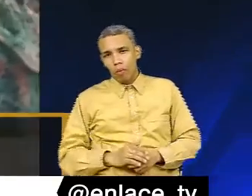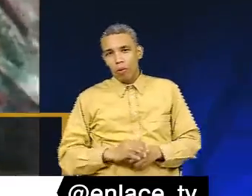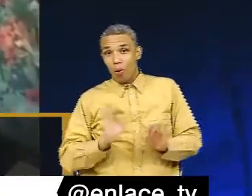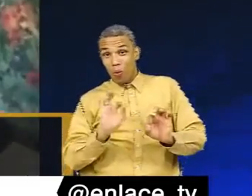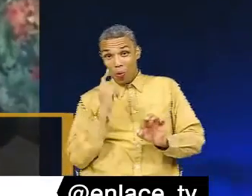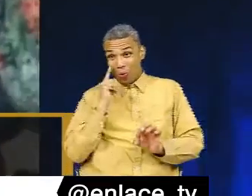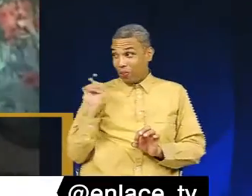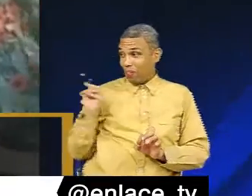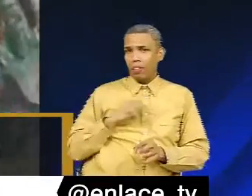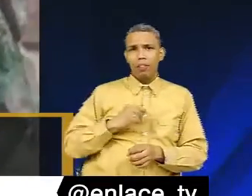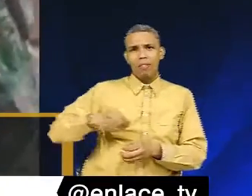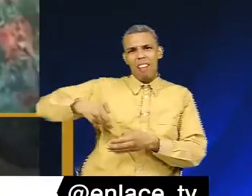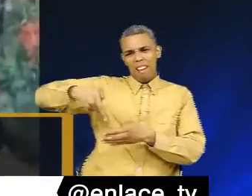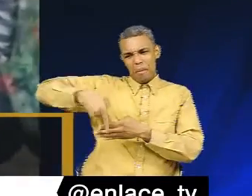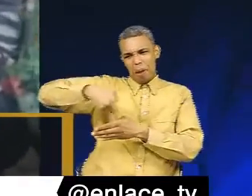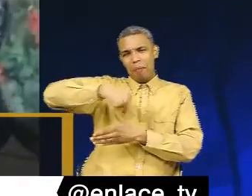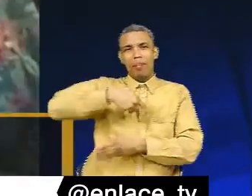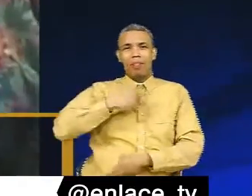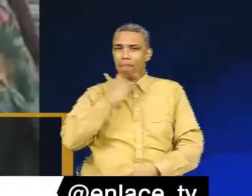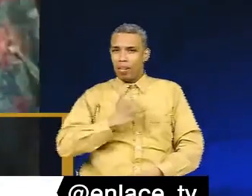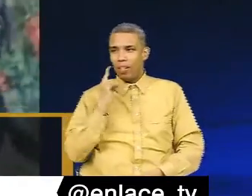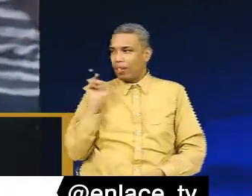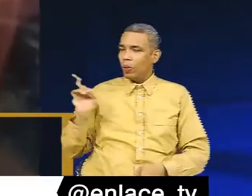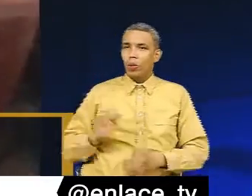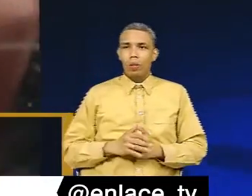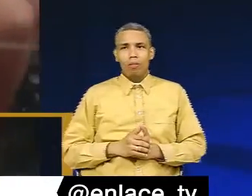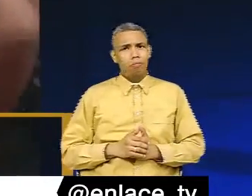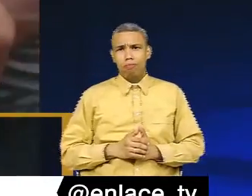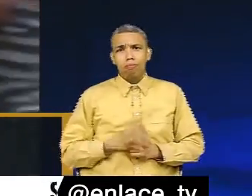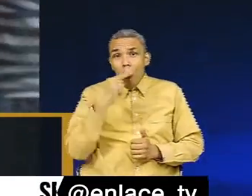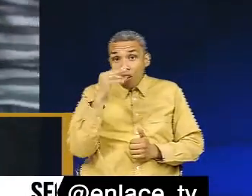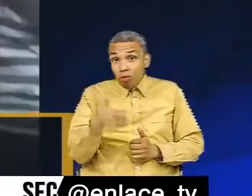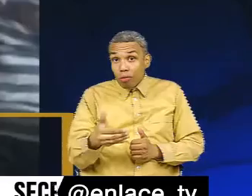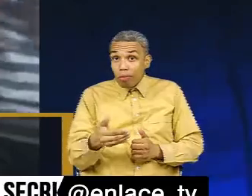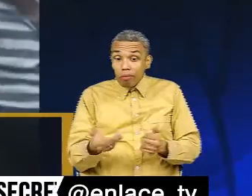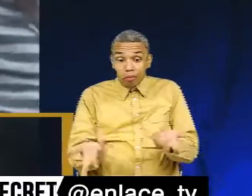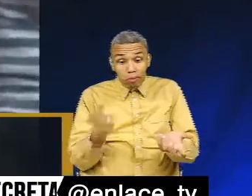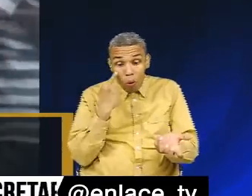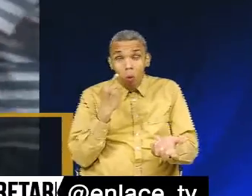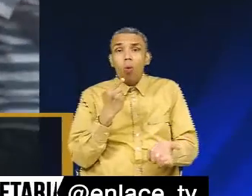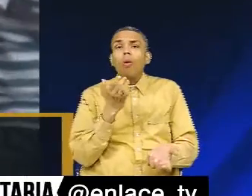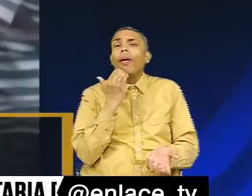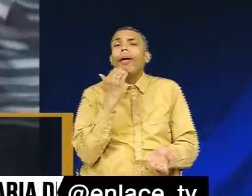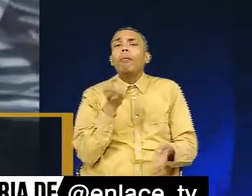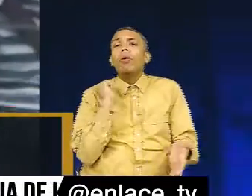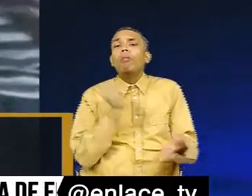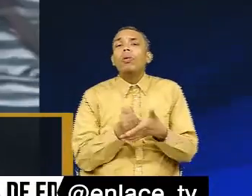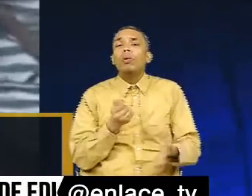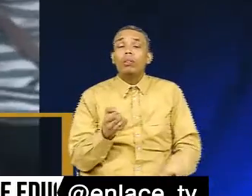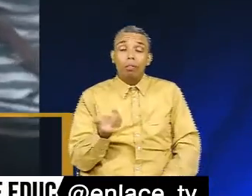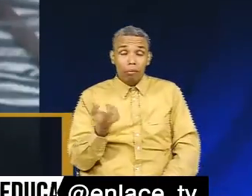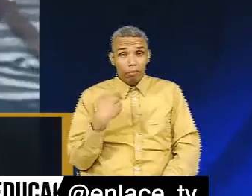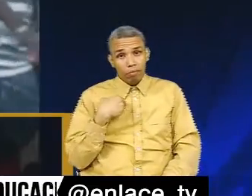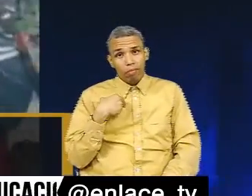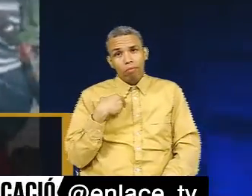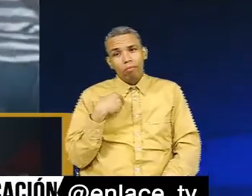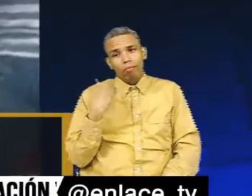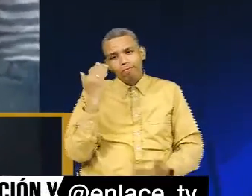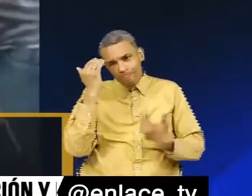personas en una motocicleta, siendo irresponsable con menores de edad en su maniobra. Reporteros ciudadanos que hacen llegar